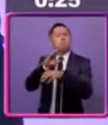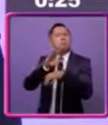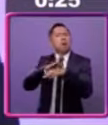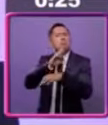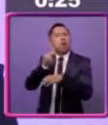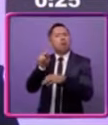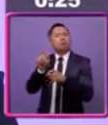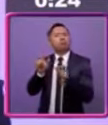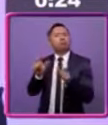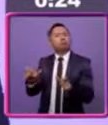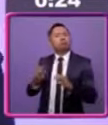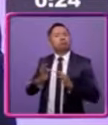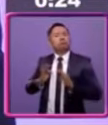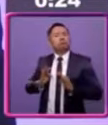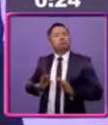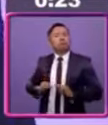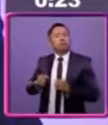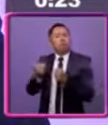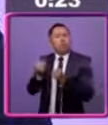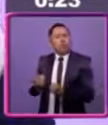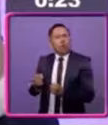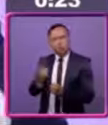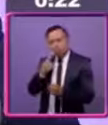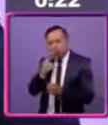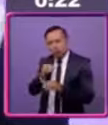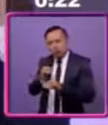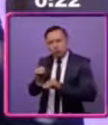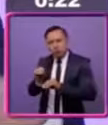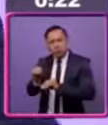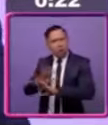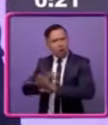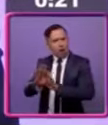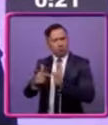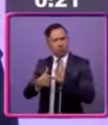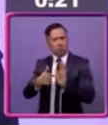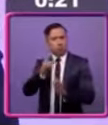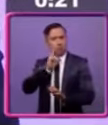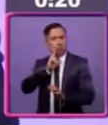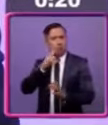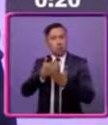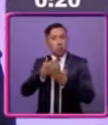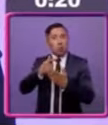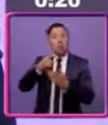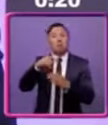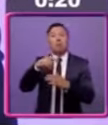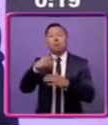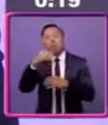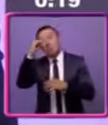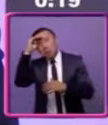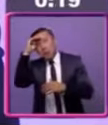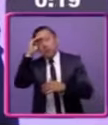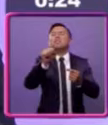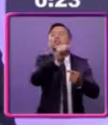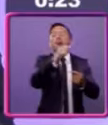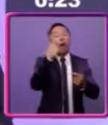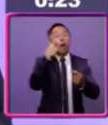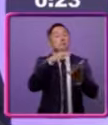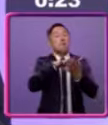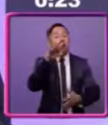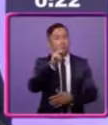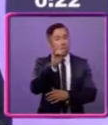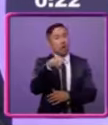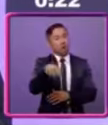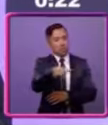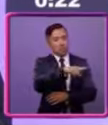porque si no no nos alcanza para pagarla de educación algo en donde tú puedas ver qué capacidad tienen ellos sí de